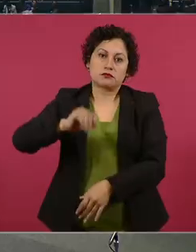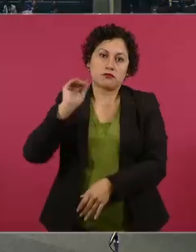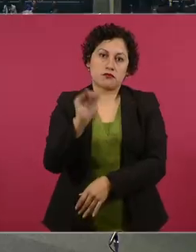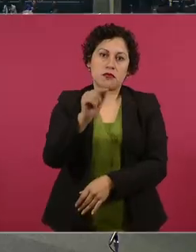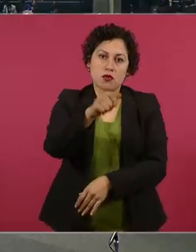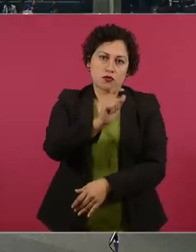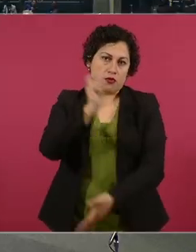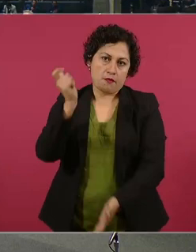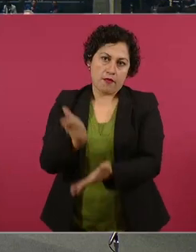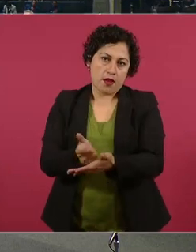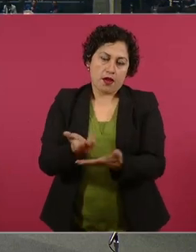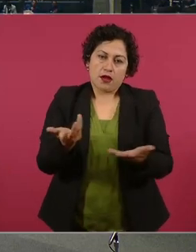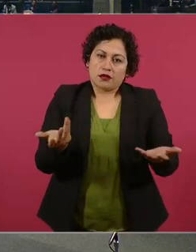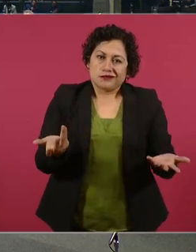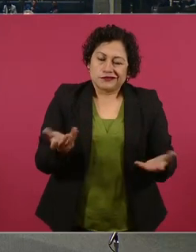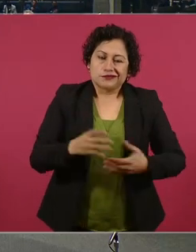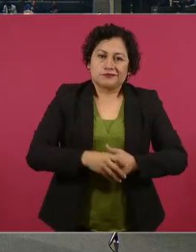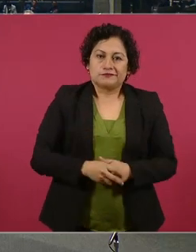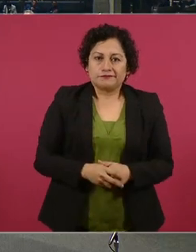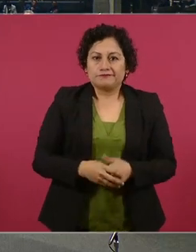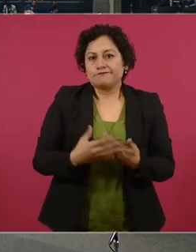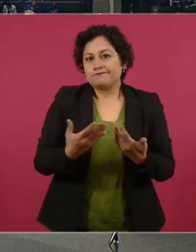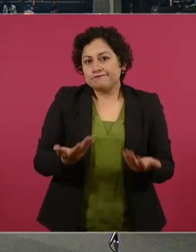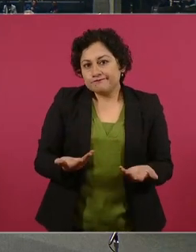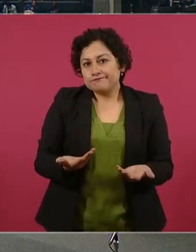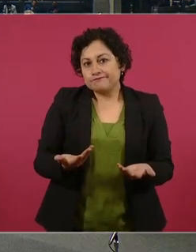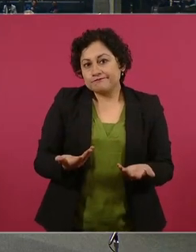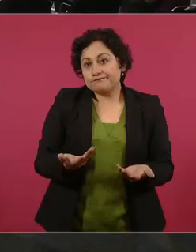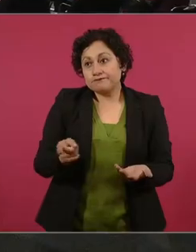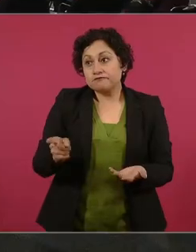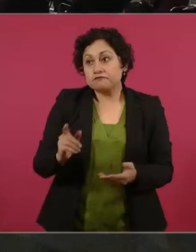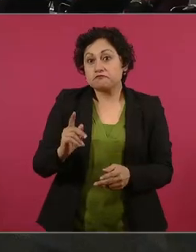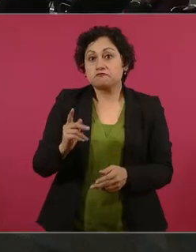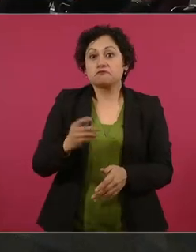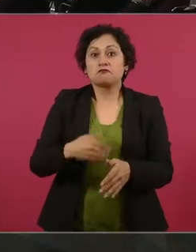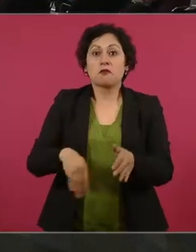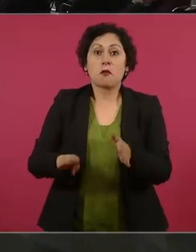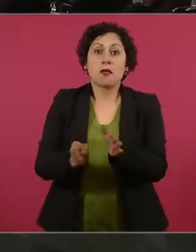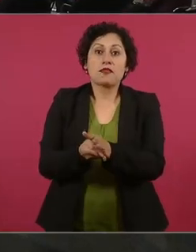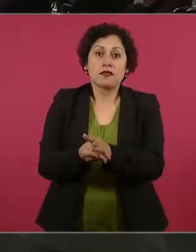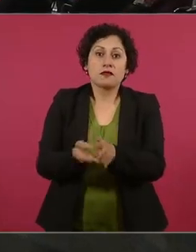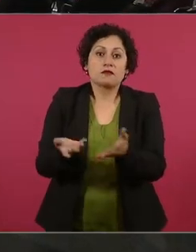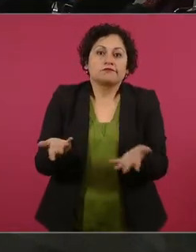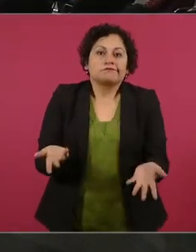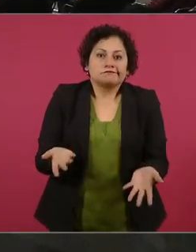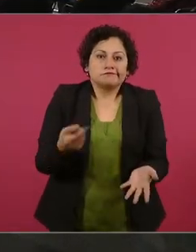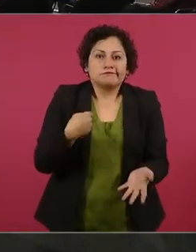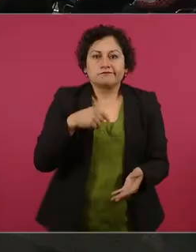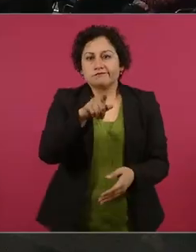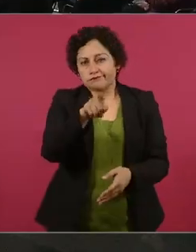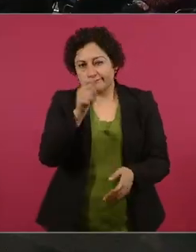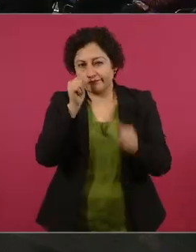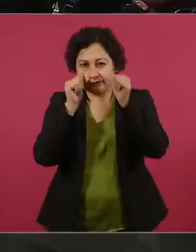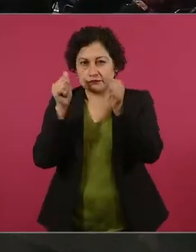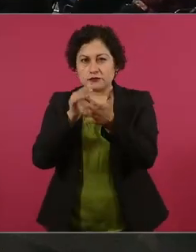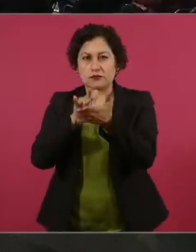está, pero pues se quedó ahí nada más en stand-by. Ojalá nos pueda apoyar con ese tema. Sí, lo